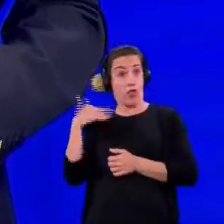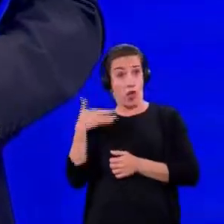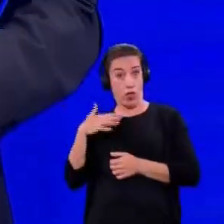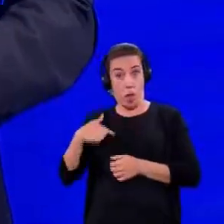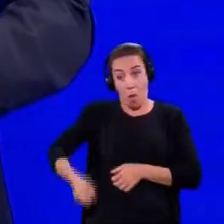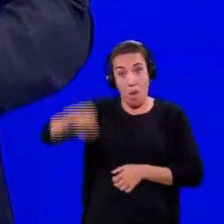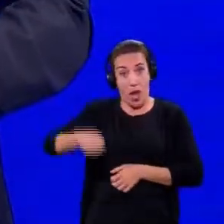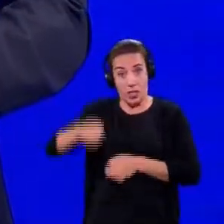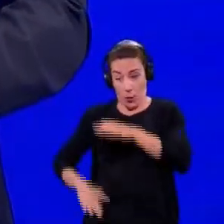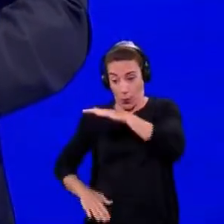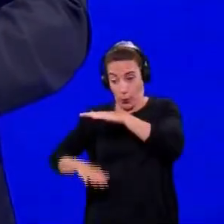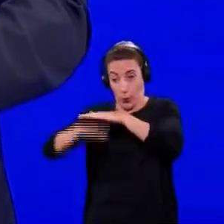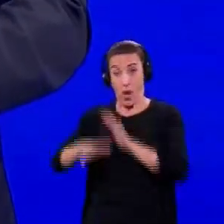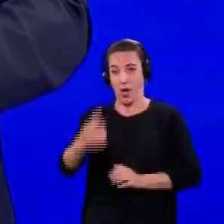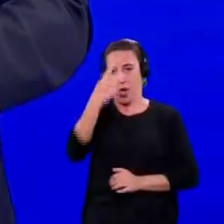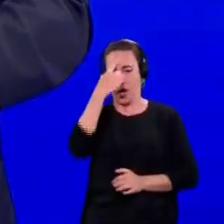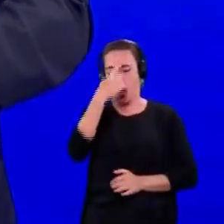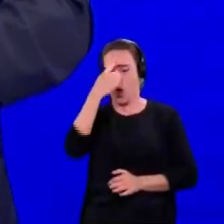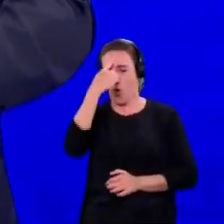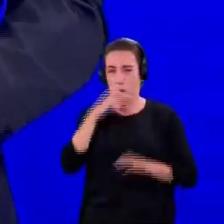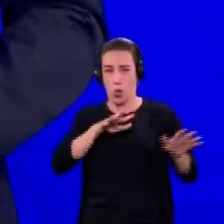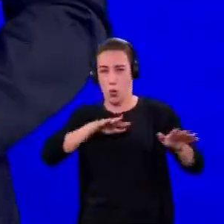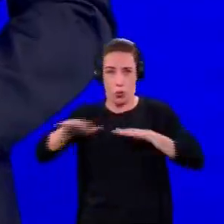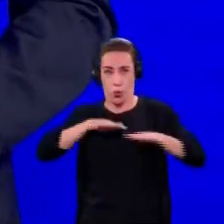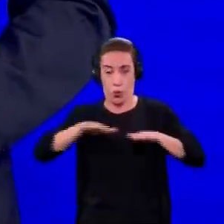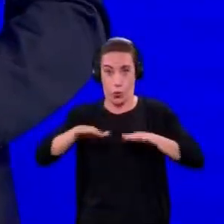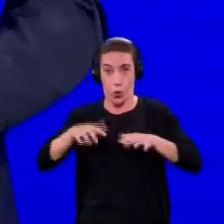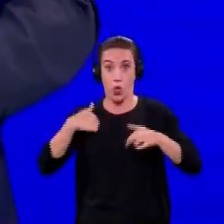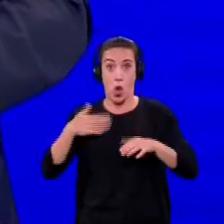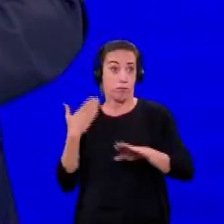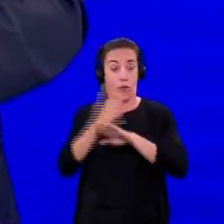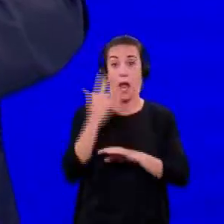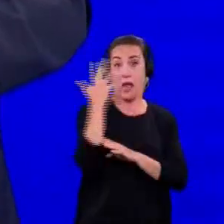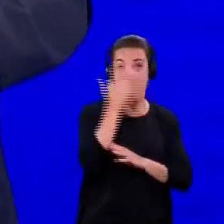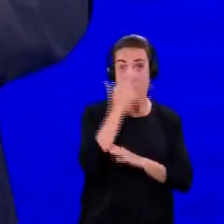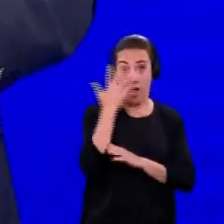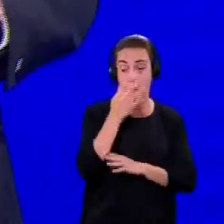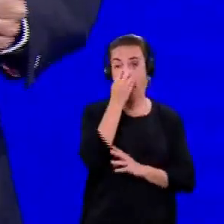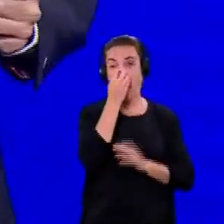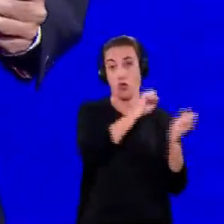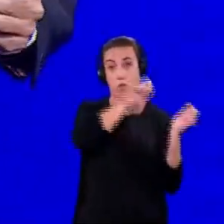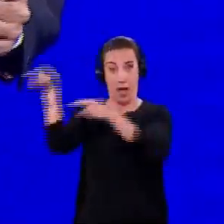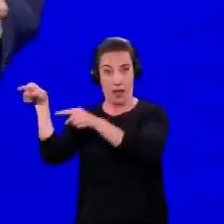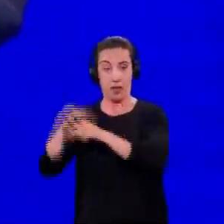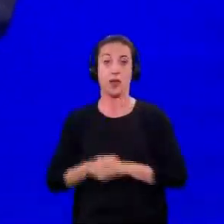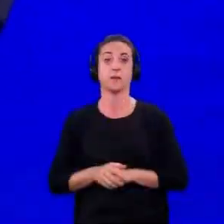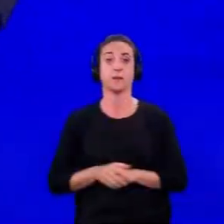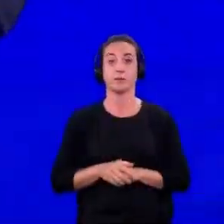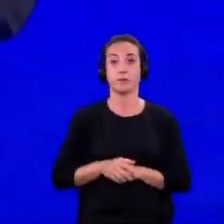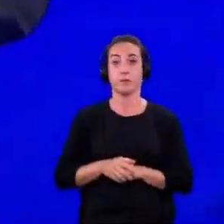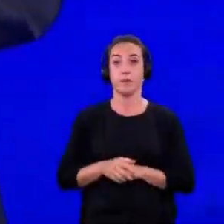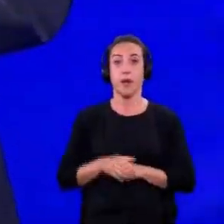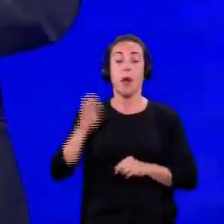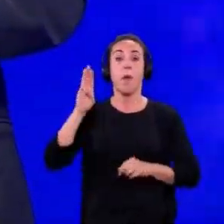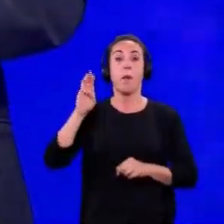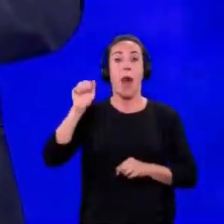recuerdos vibrantes, pongo rumbo al carnaval de Payaso Migrante. Diseño de David Gachi. Bajo la dirección de José